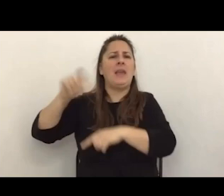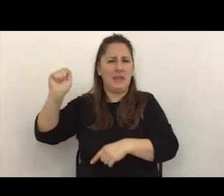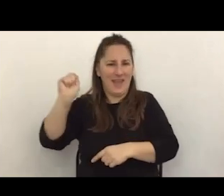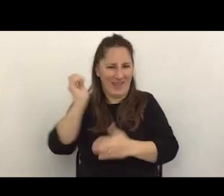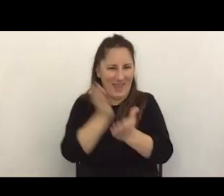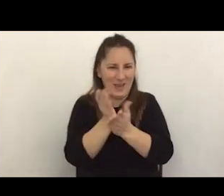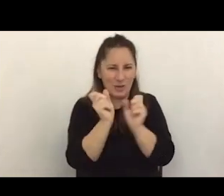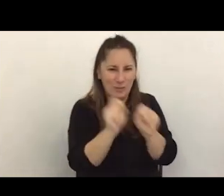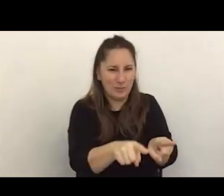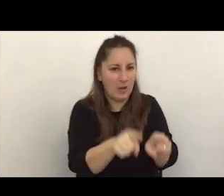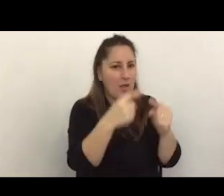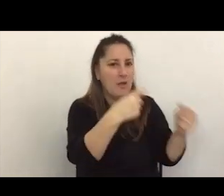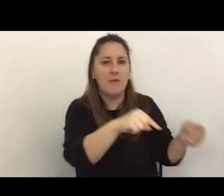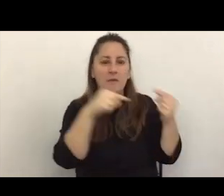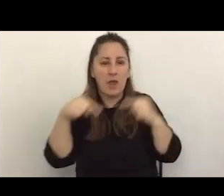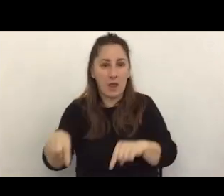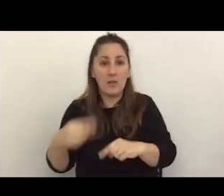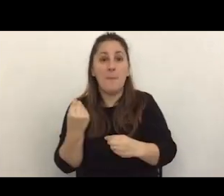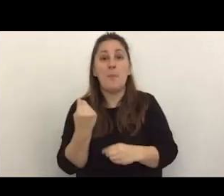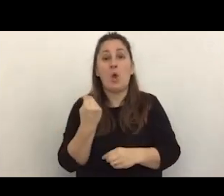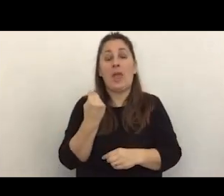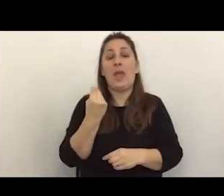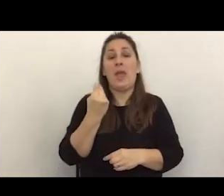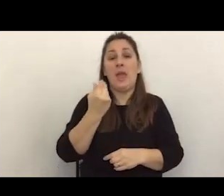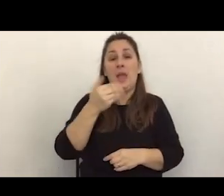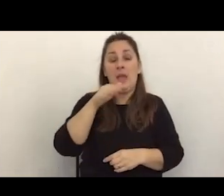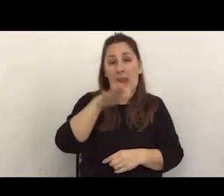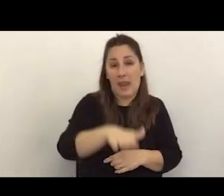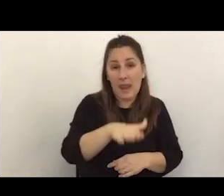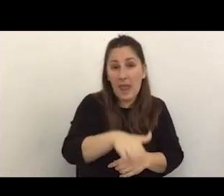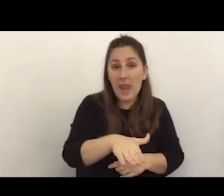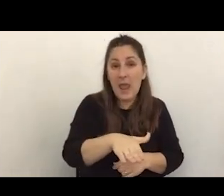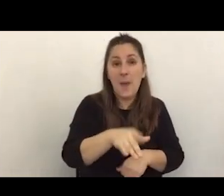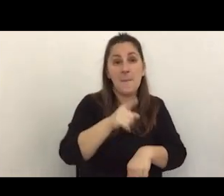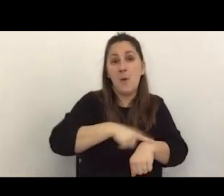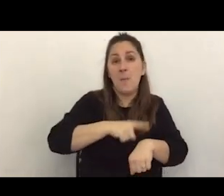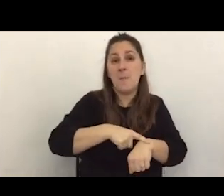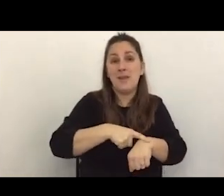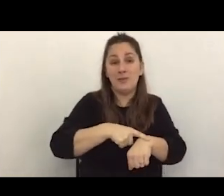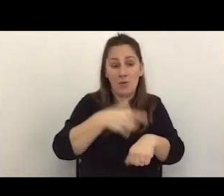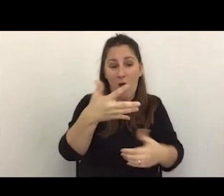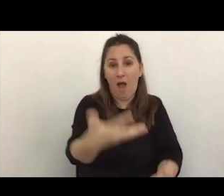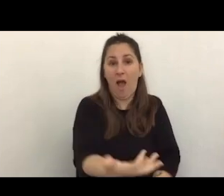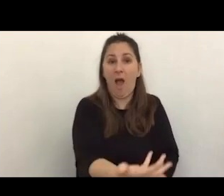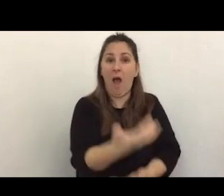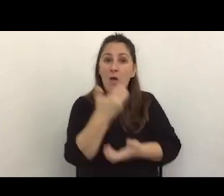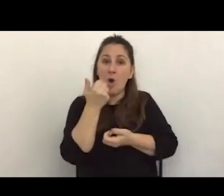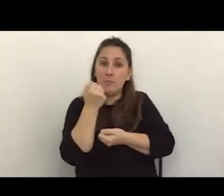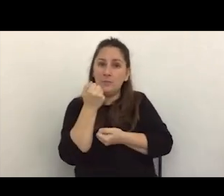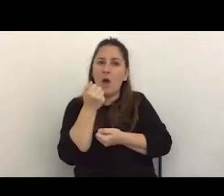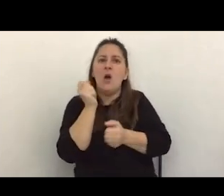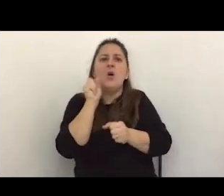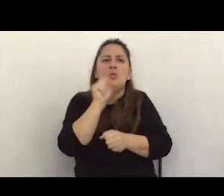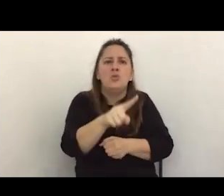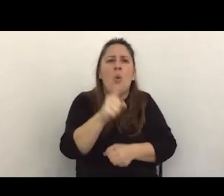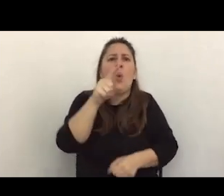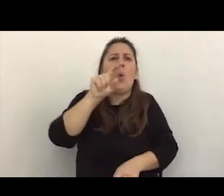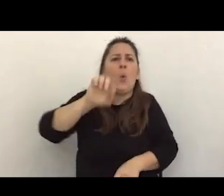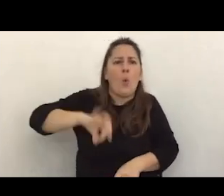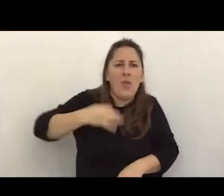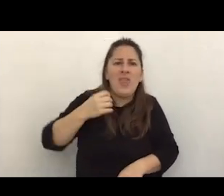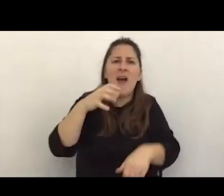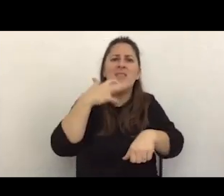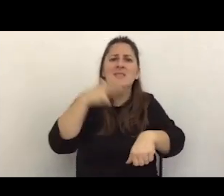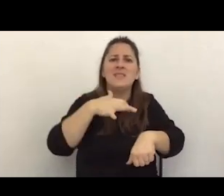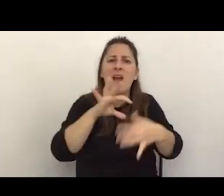¿Por qué? Porque claro, ese niño que nació en otro lugar y es adoptado, obviamente tiene una historia de vida con esa familia de sangre que